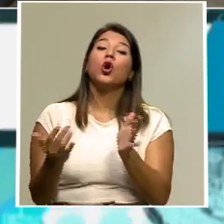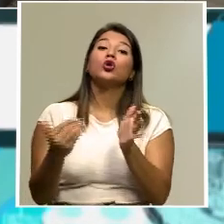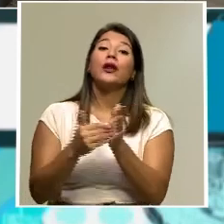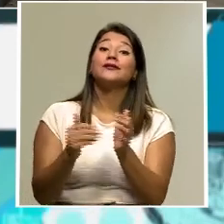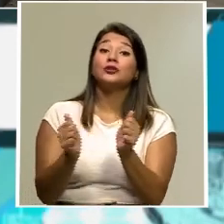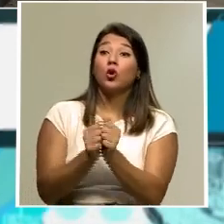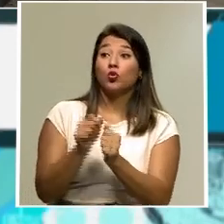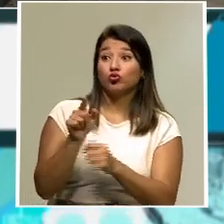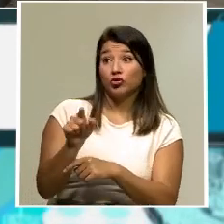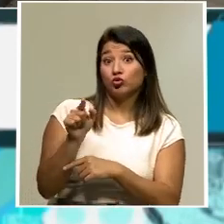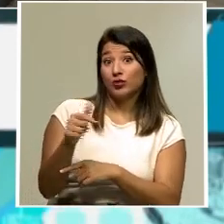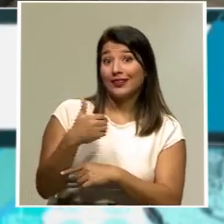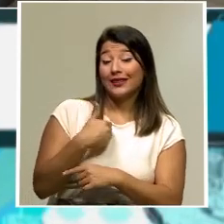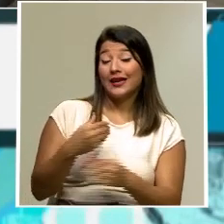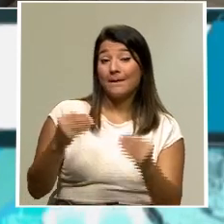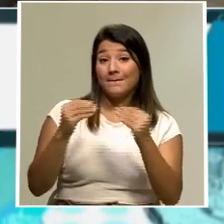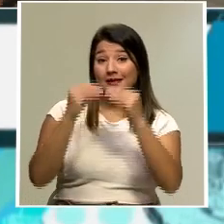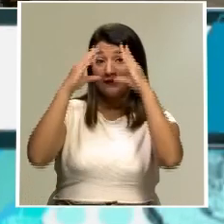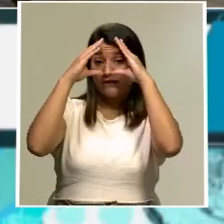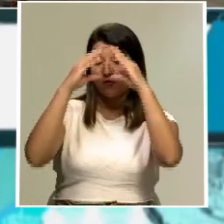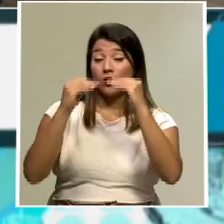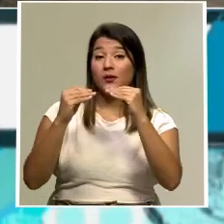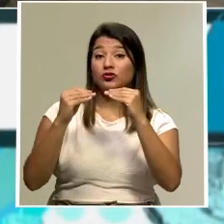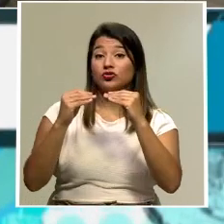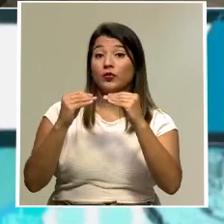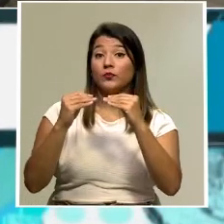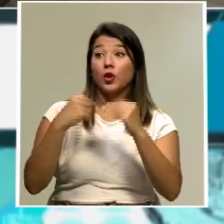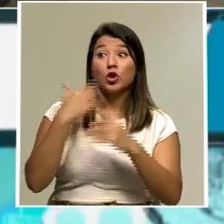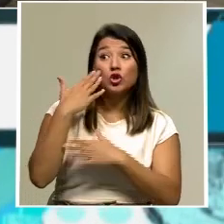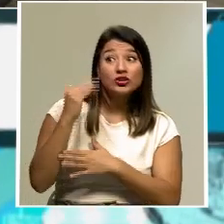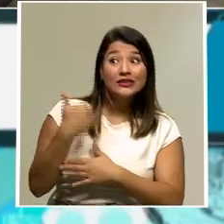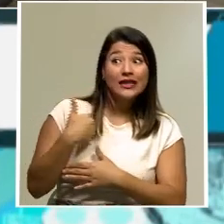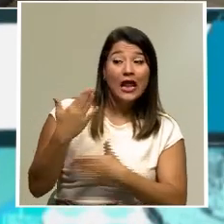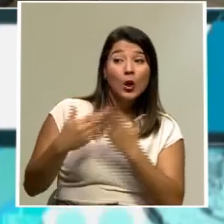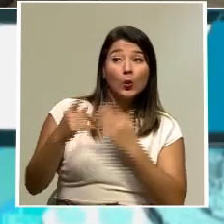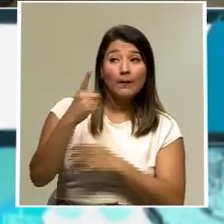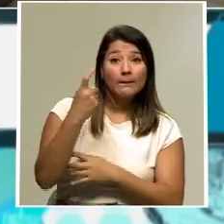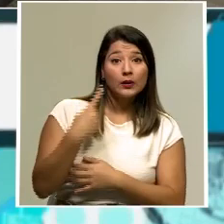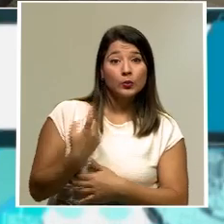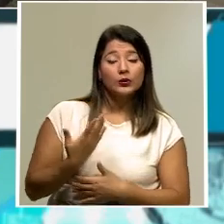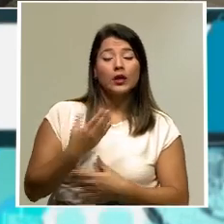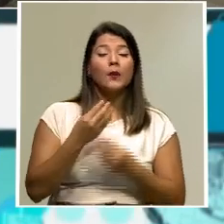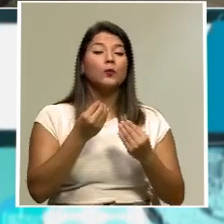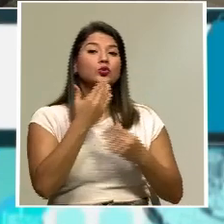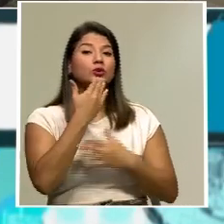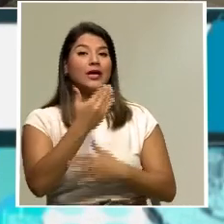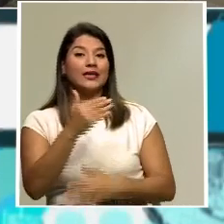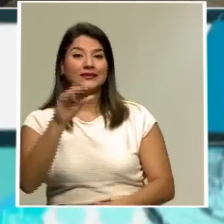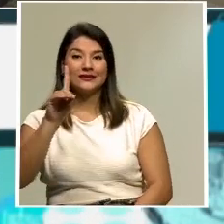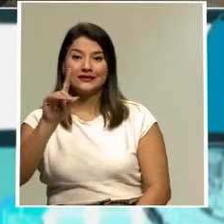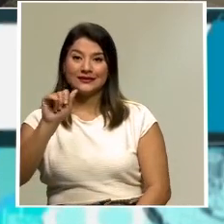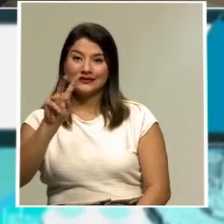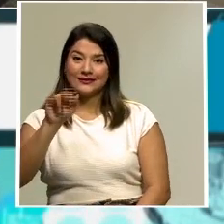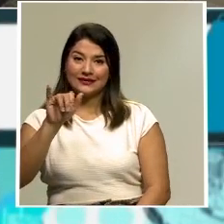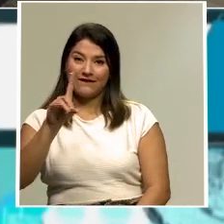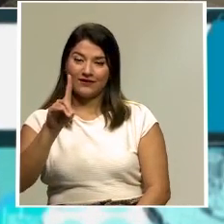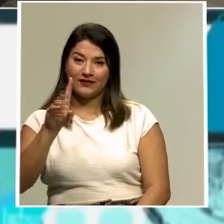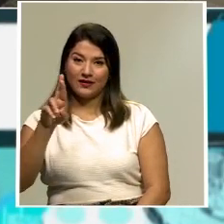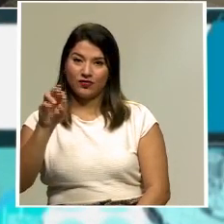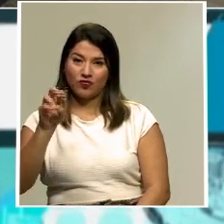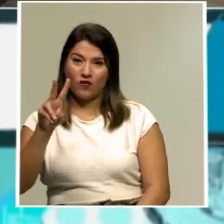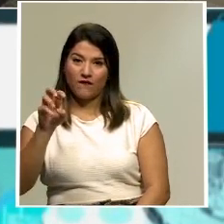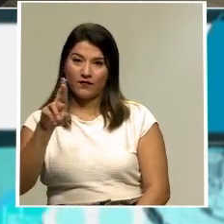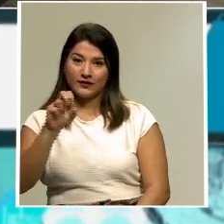más información en el set principal de Costa Rica Noticias o no sé si tiene alguna consulta. Muchas gracias, David Roversi, por esta amplia